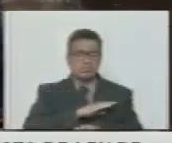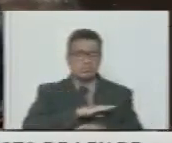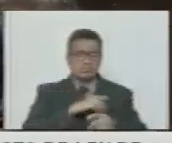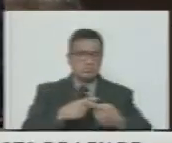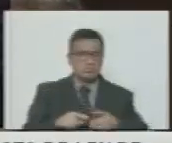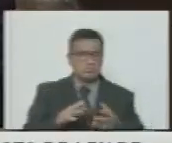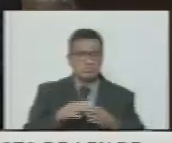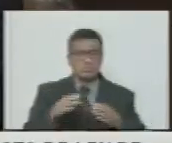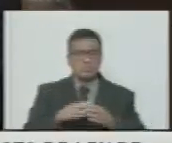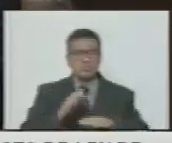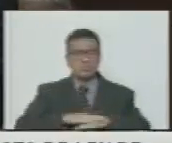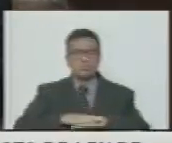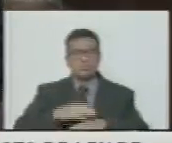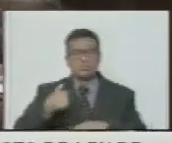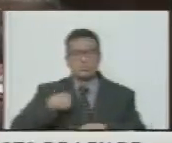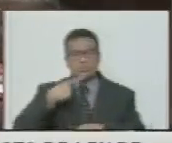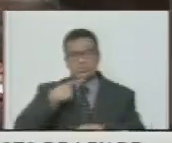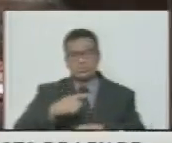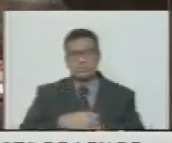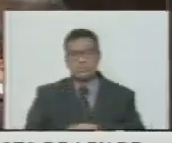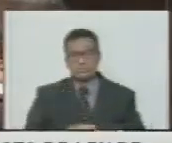lesiones personales leves